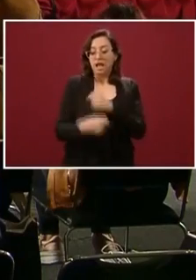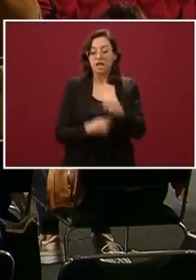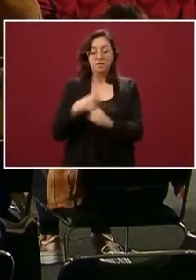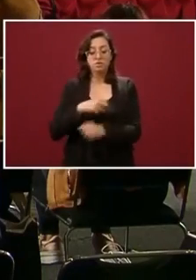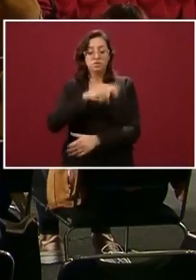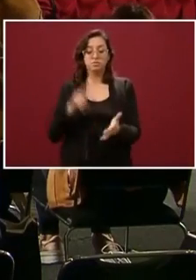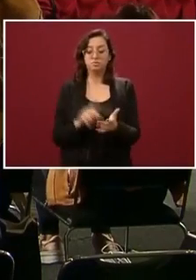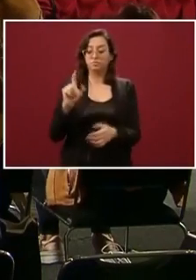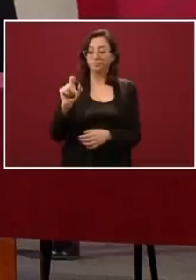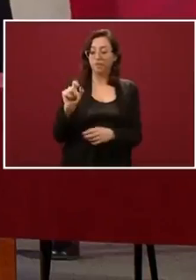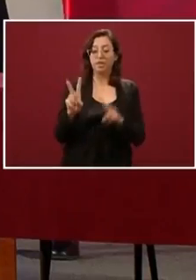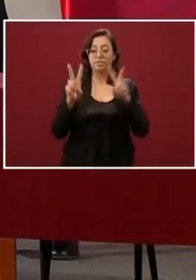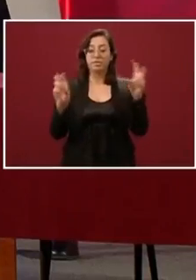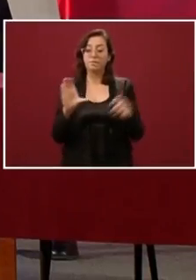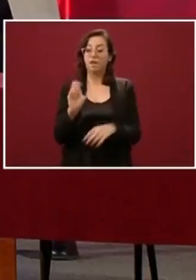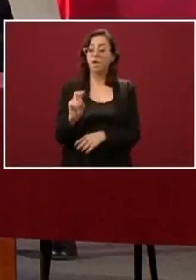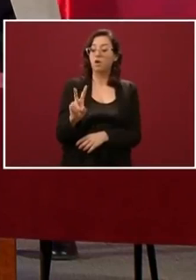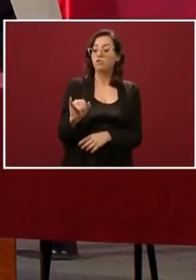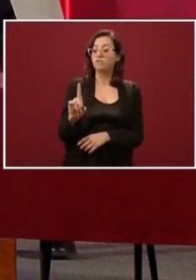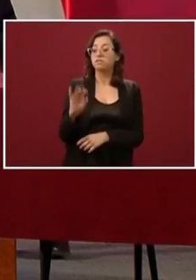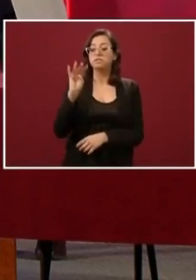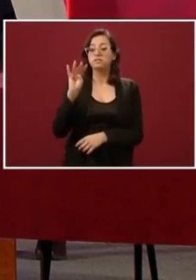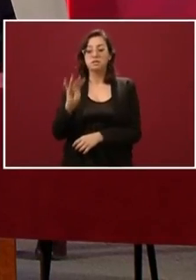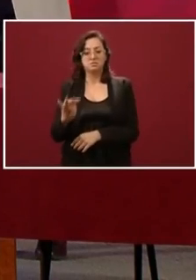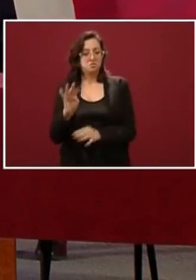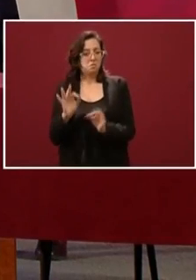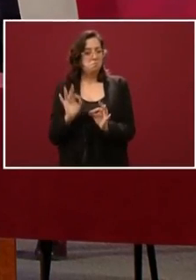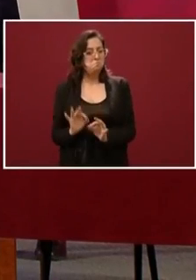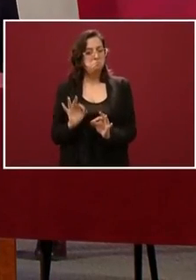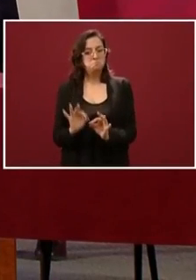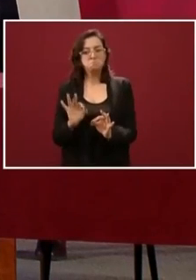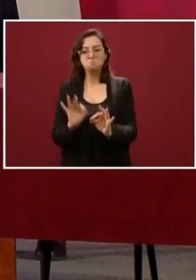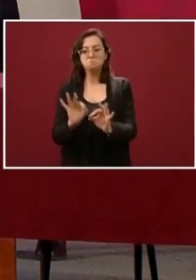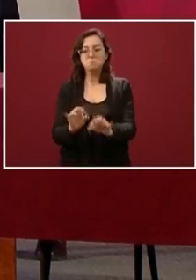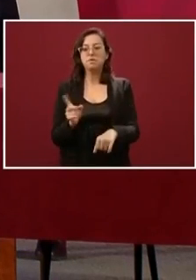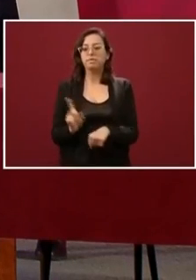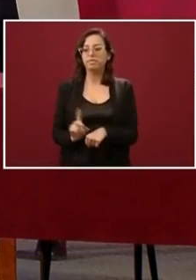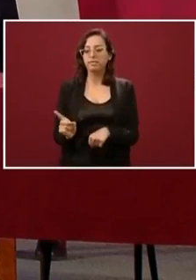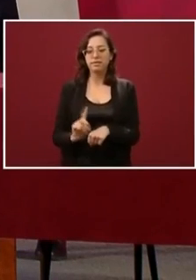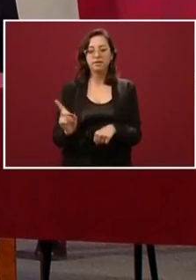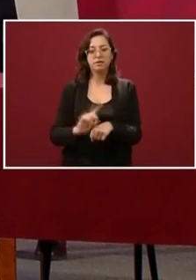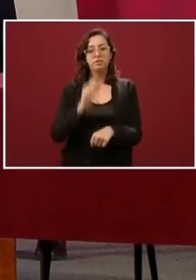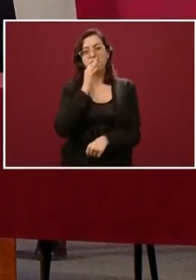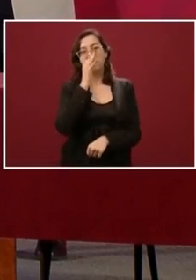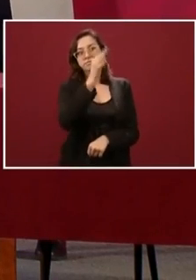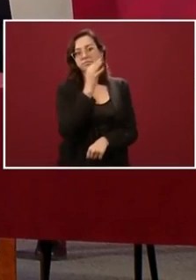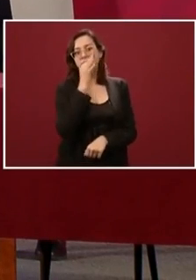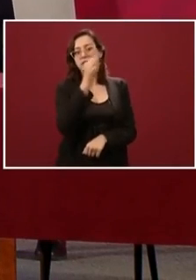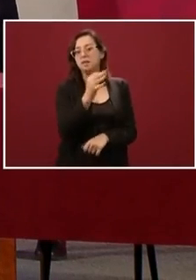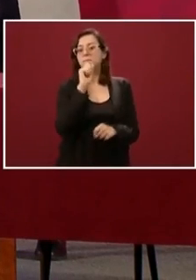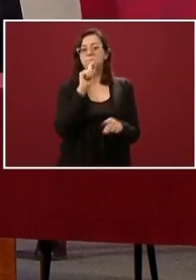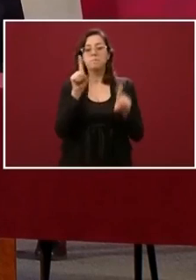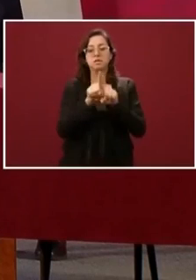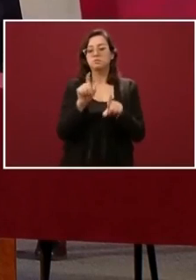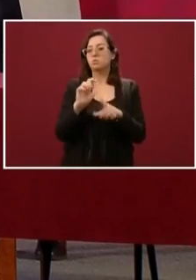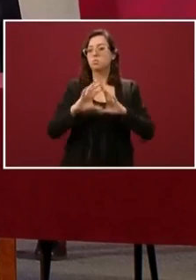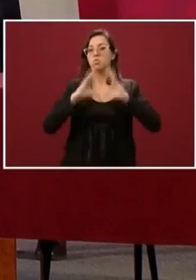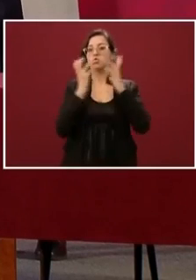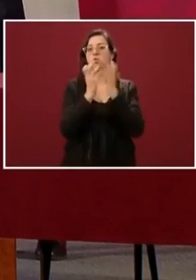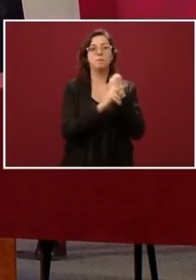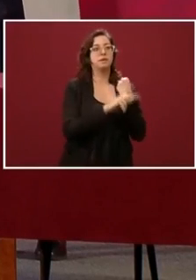año, el tema de COVID-19 ha sido muy puntual todos los días. Pero así como México, son todos los países del mundo los que están